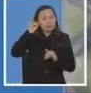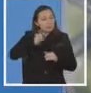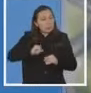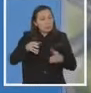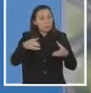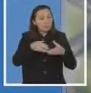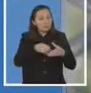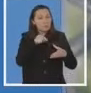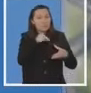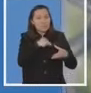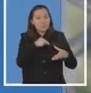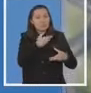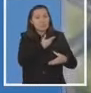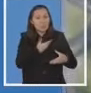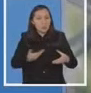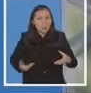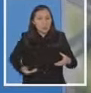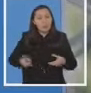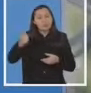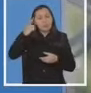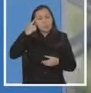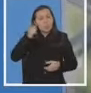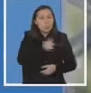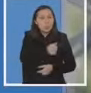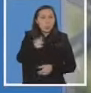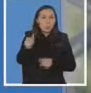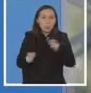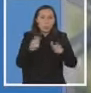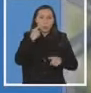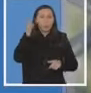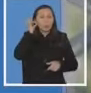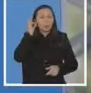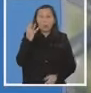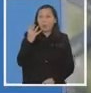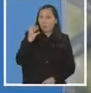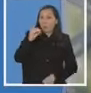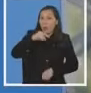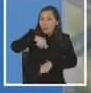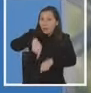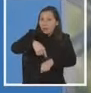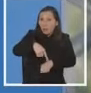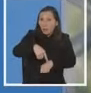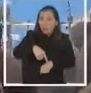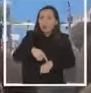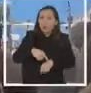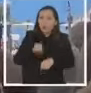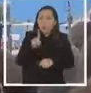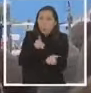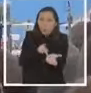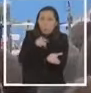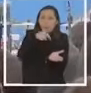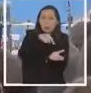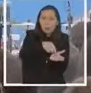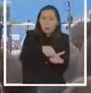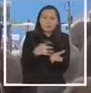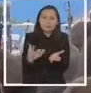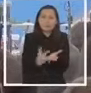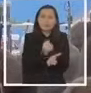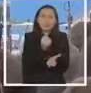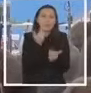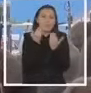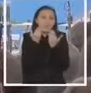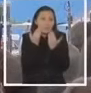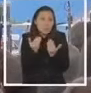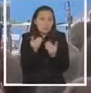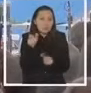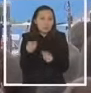gobernar, se piensa en todos y todas. Las 40 horas es un paso para lograr un beneficio